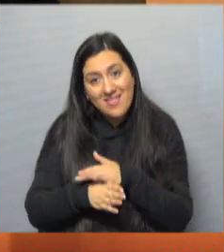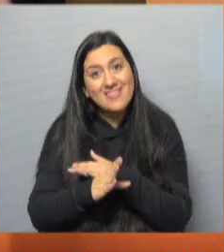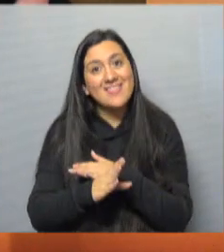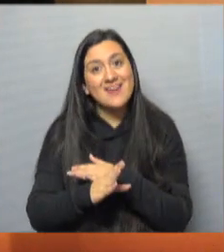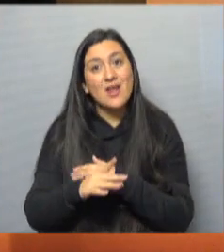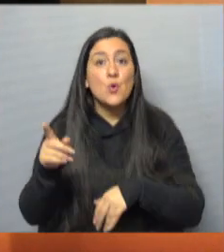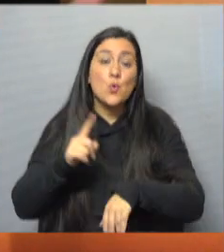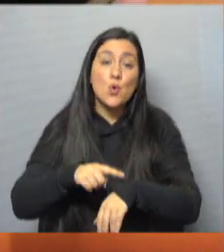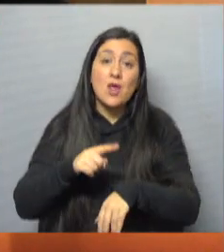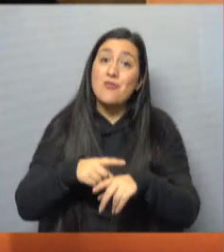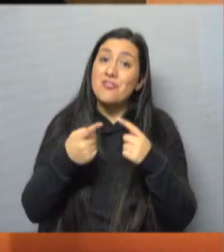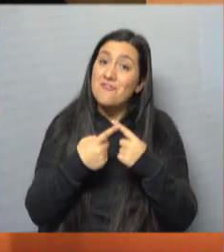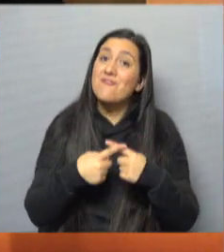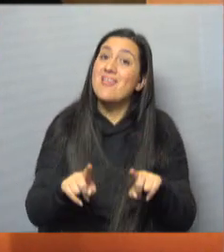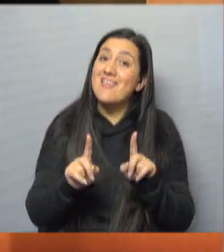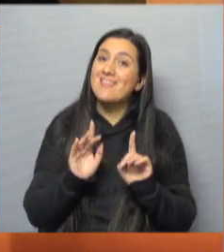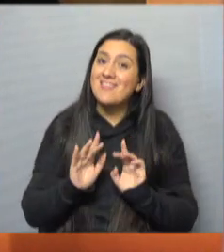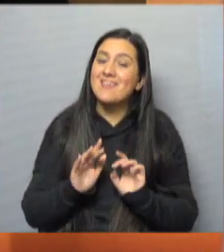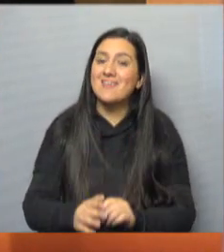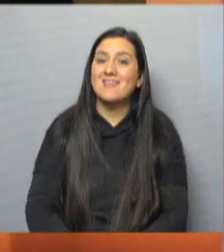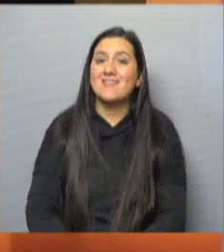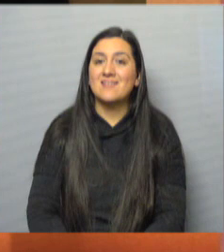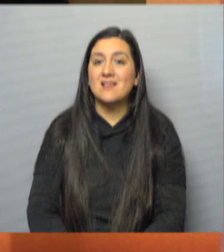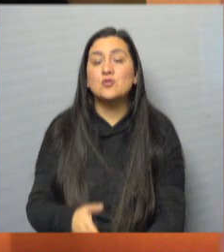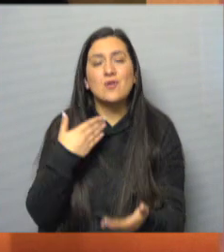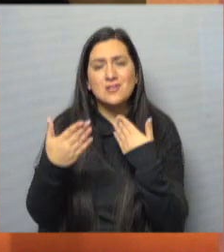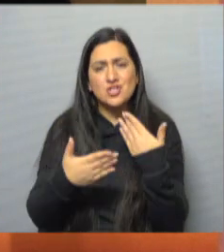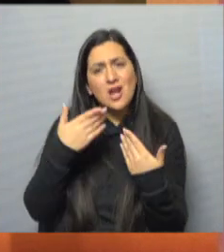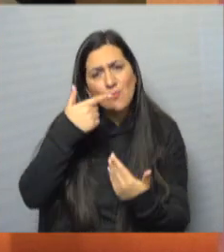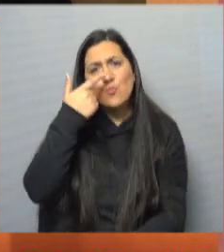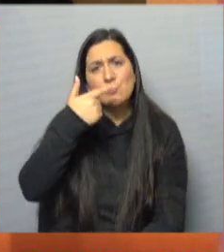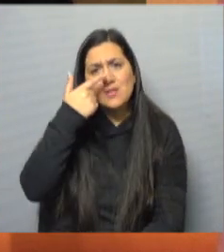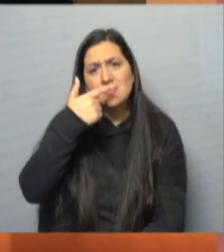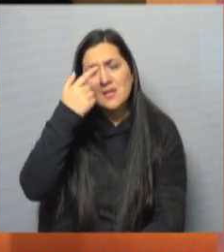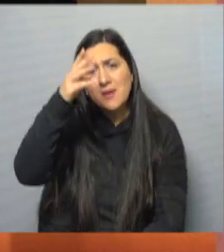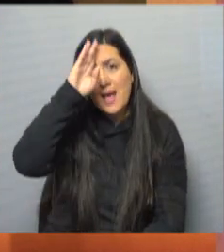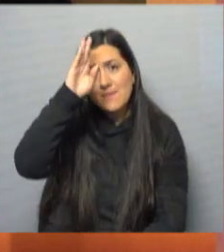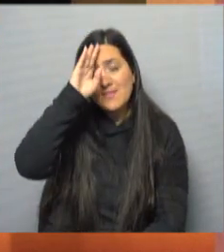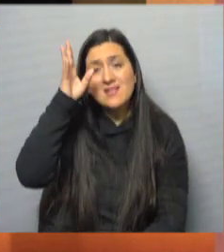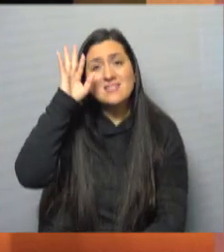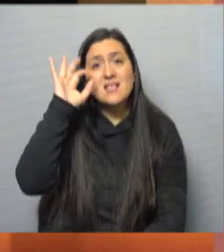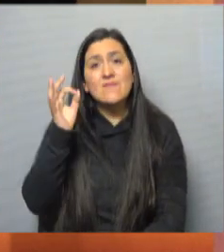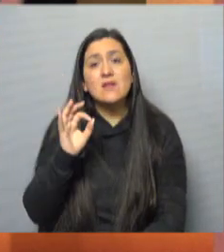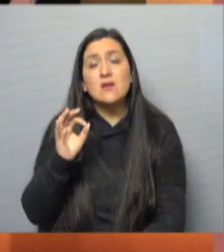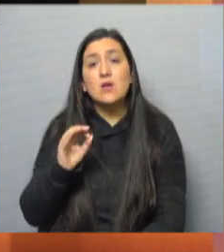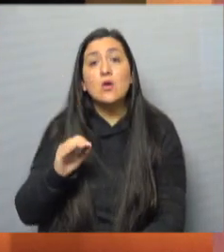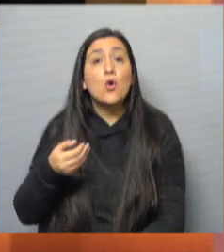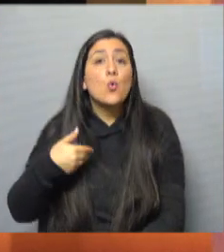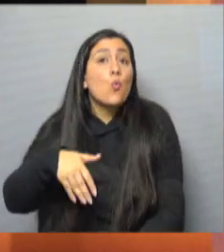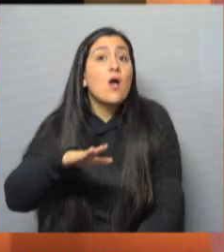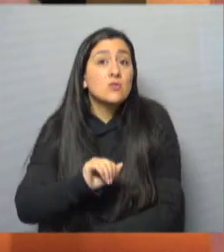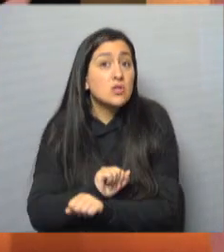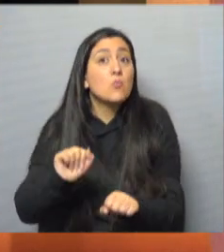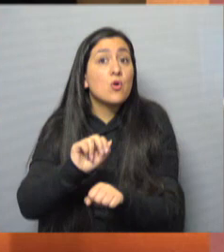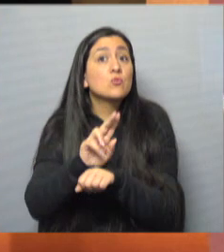en un horario quizás diferente al que habitual podemos venir es una charla súper interesante para aprender y saber cuánto se puede utilizar y además